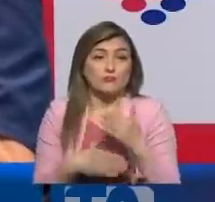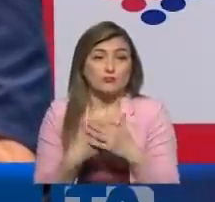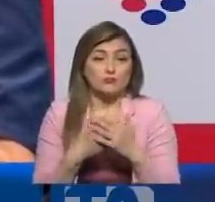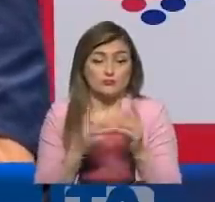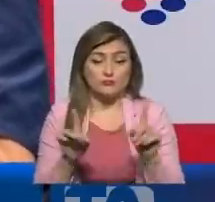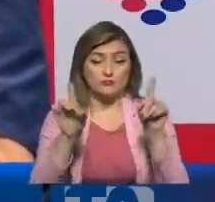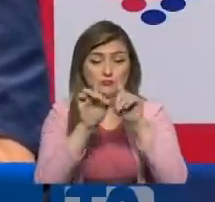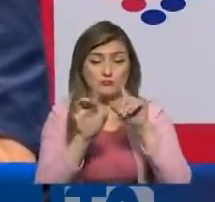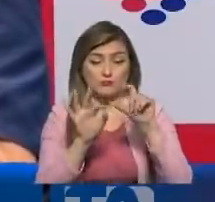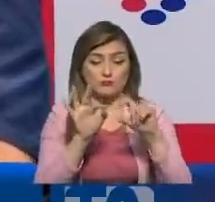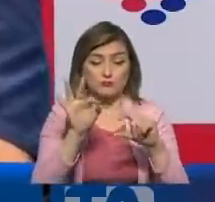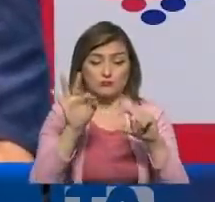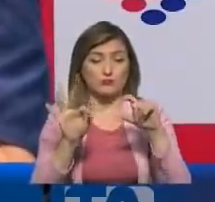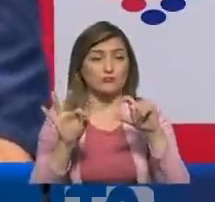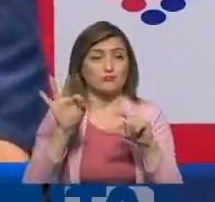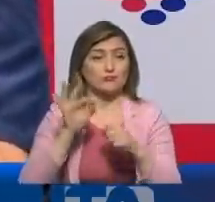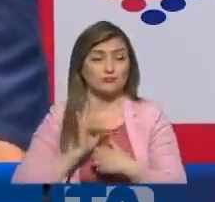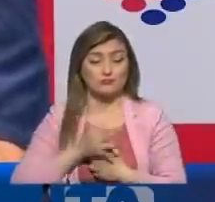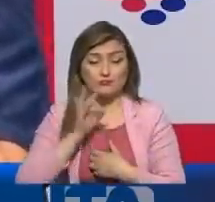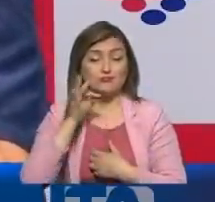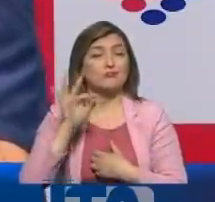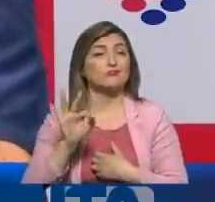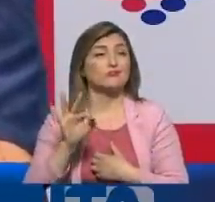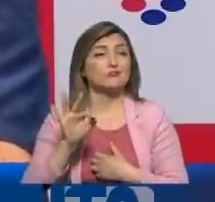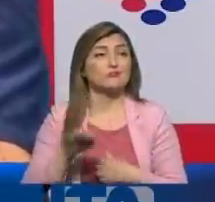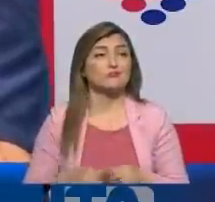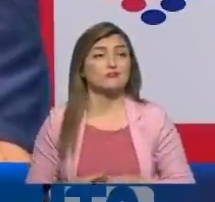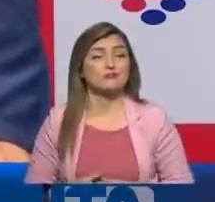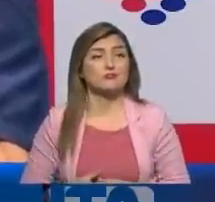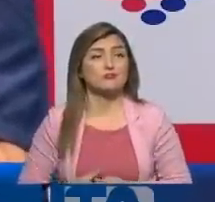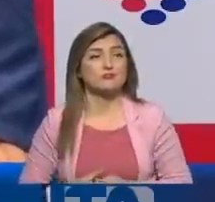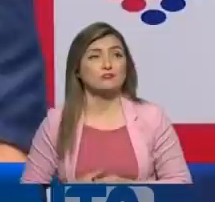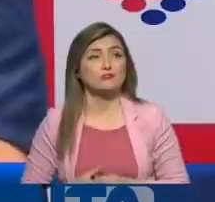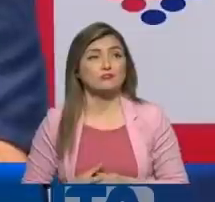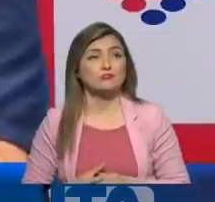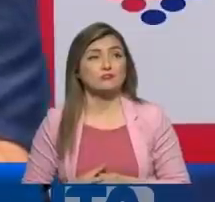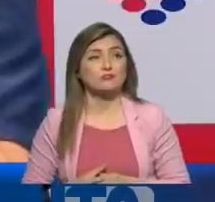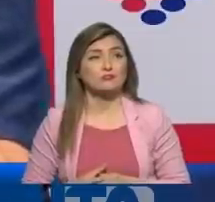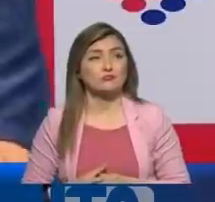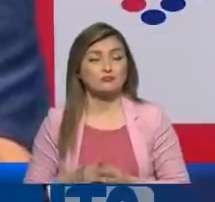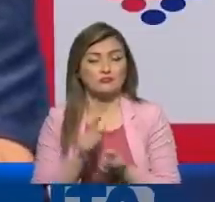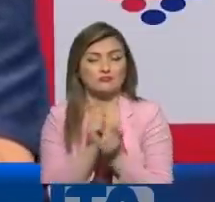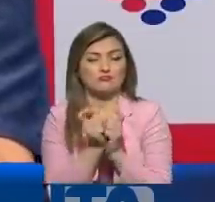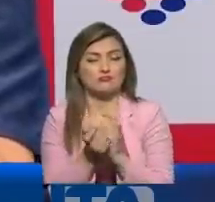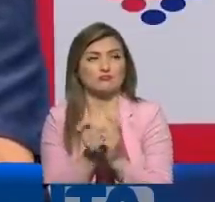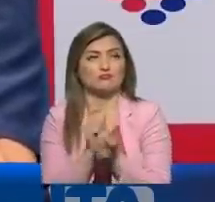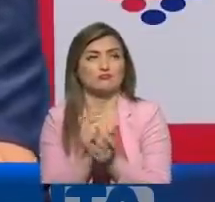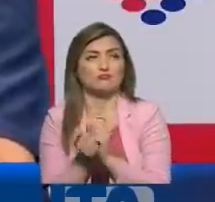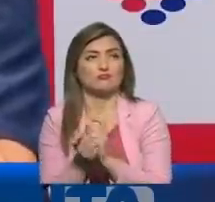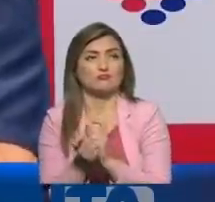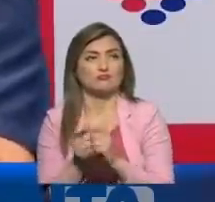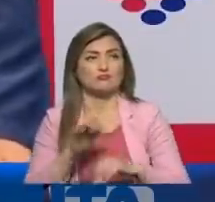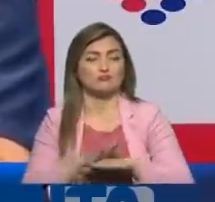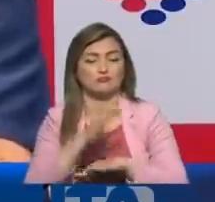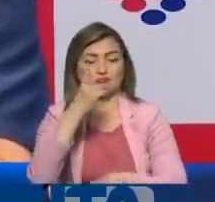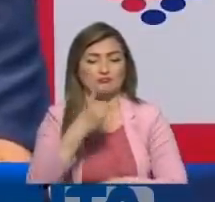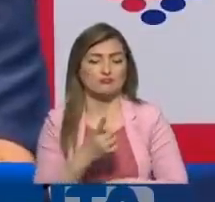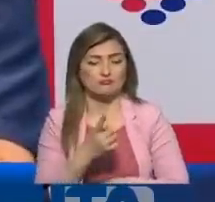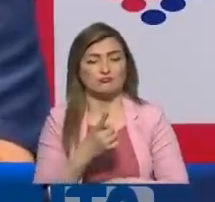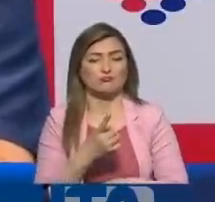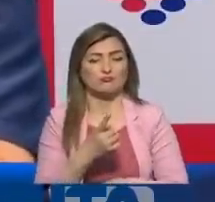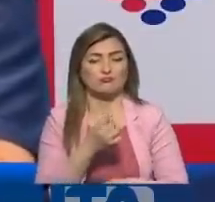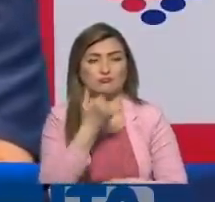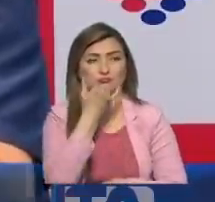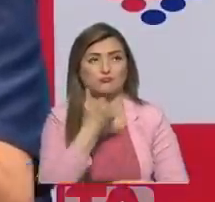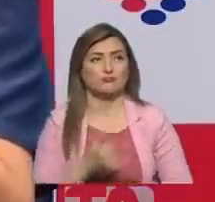cifras epidemiológicas, etcétera, tenían demasiada distorsión y provocaban tomas de decisiones